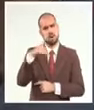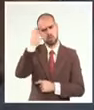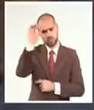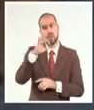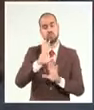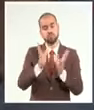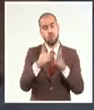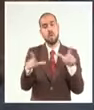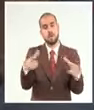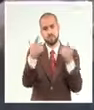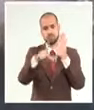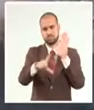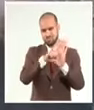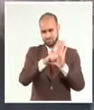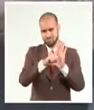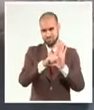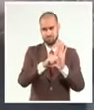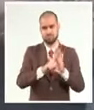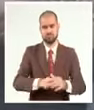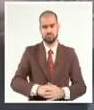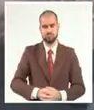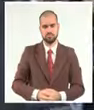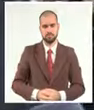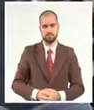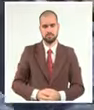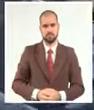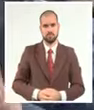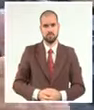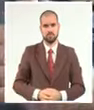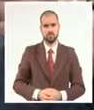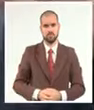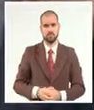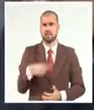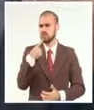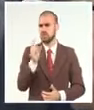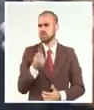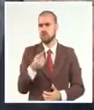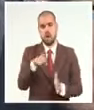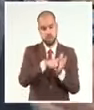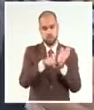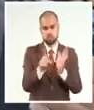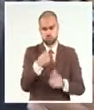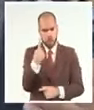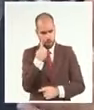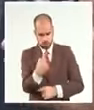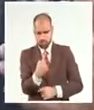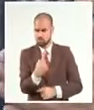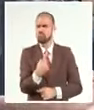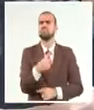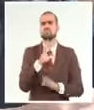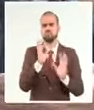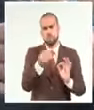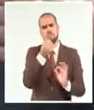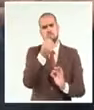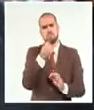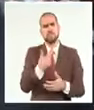preceptos constitucionales y legales vigentes. A los abogados hemos podido presentar, es decir,